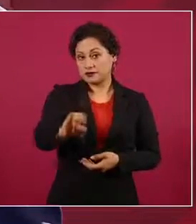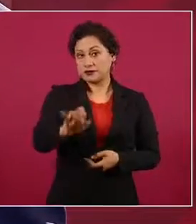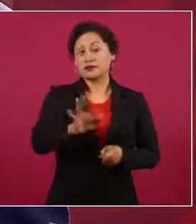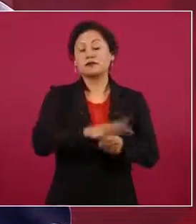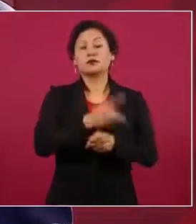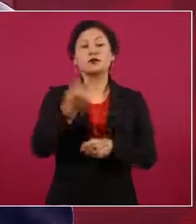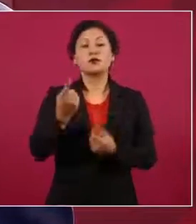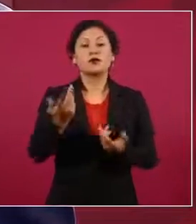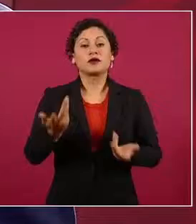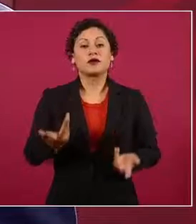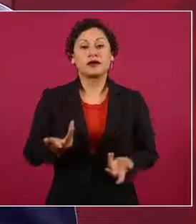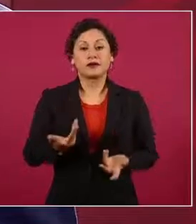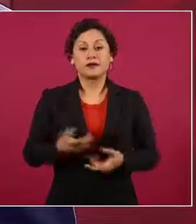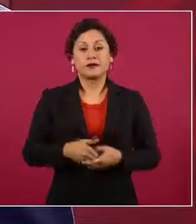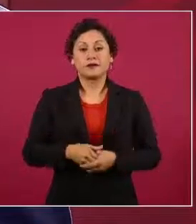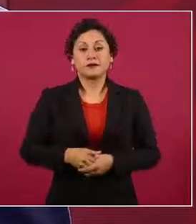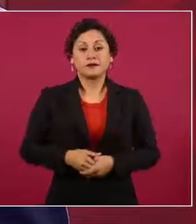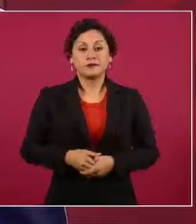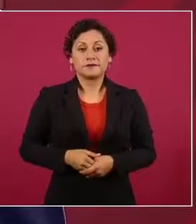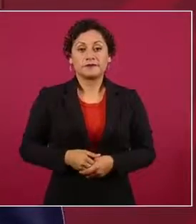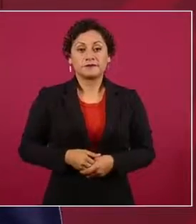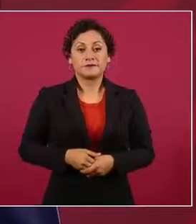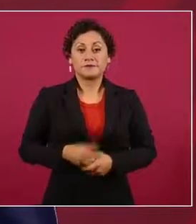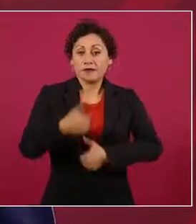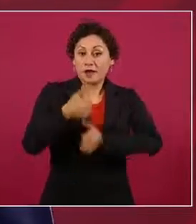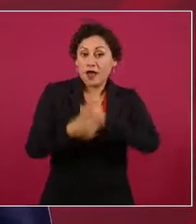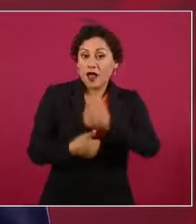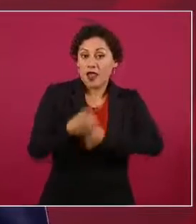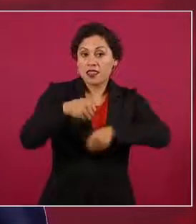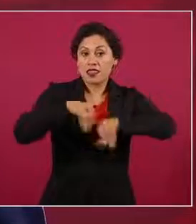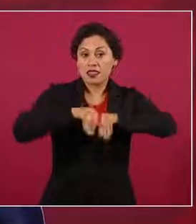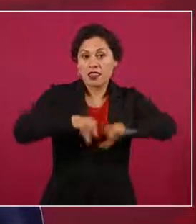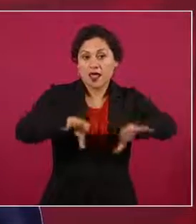avasallaban con las campañas